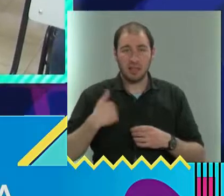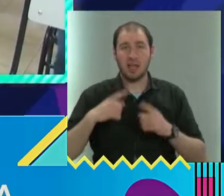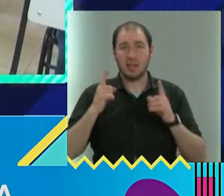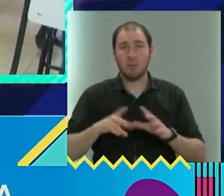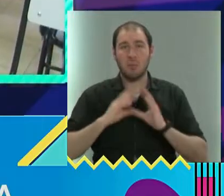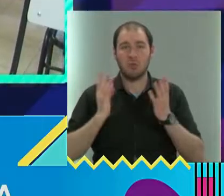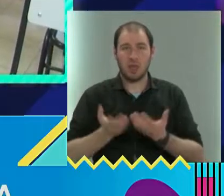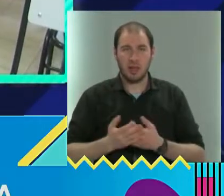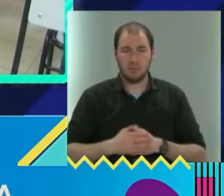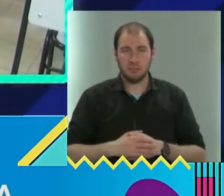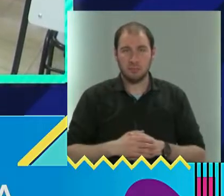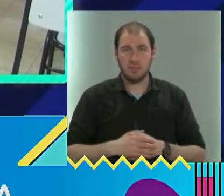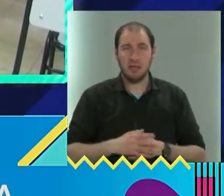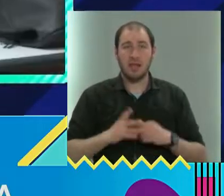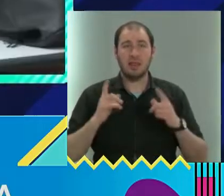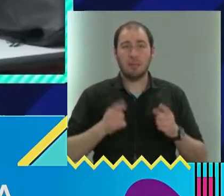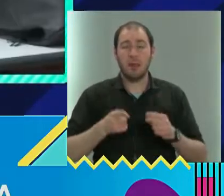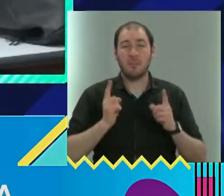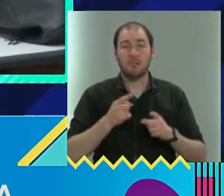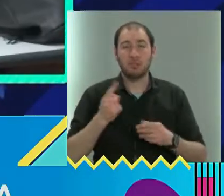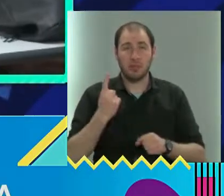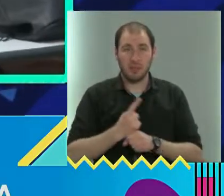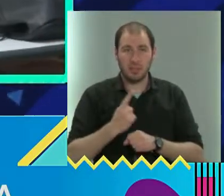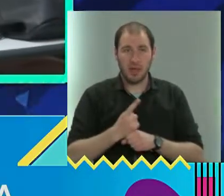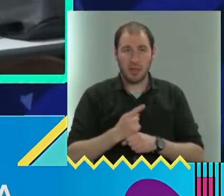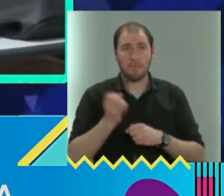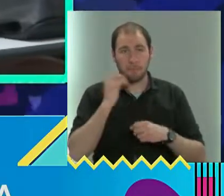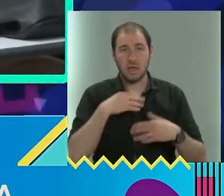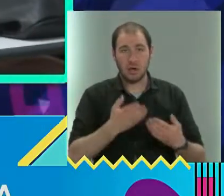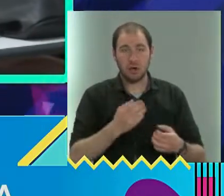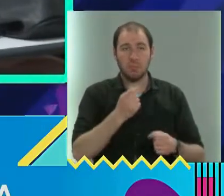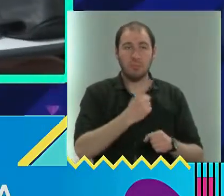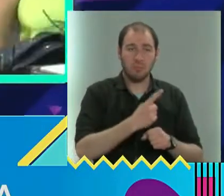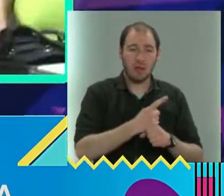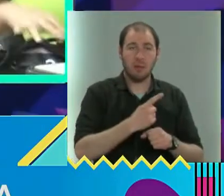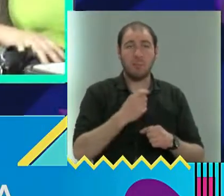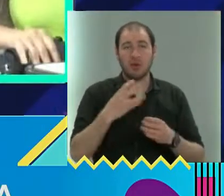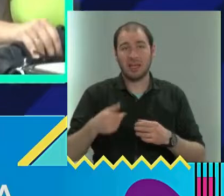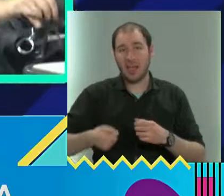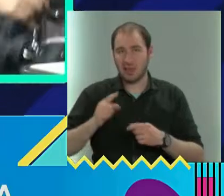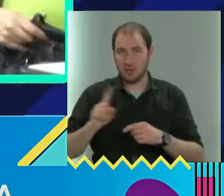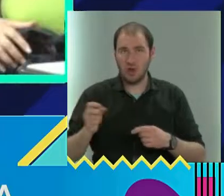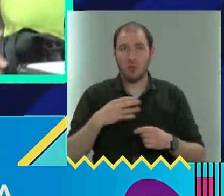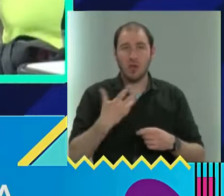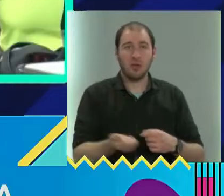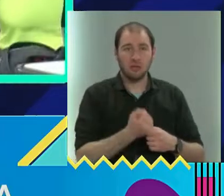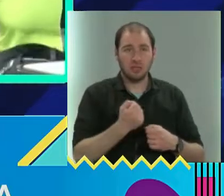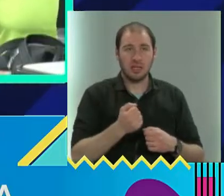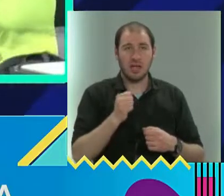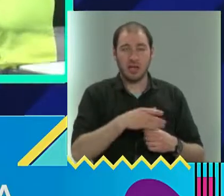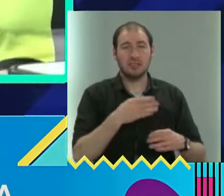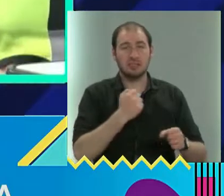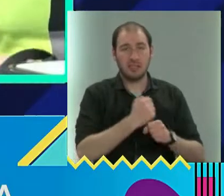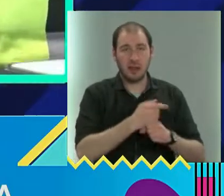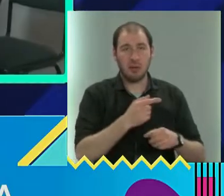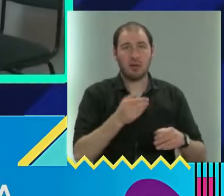en el mundo, y que también profesorado de primaria le va a convenir más que profesorado a nivel inicial porque va a conseguir o va a tener una inserción